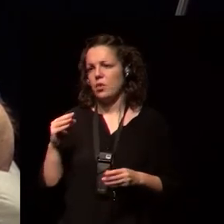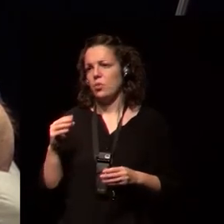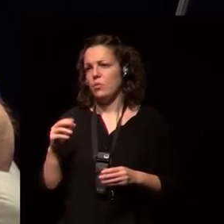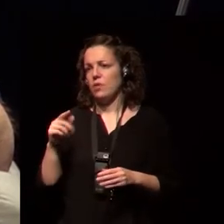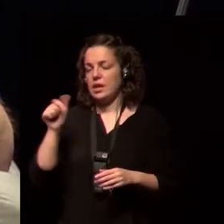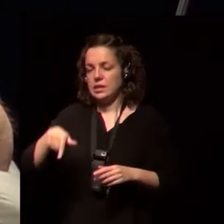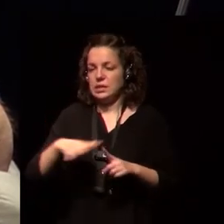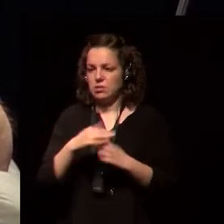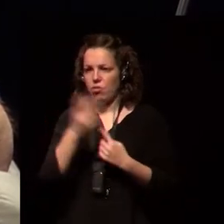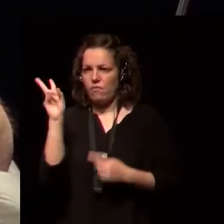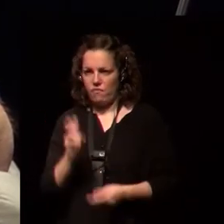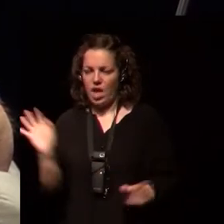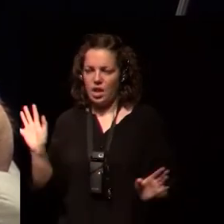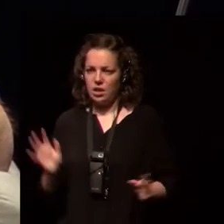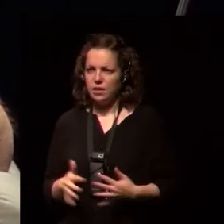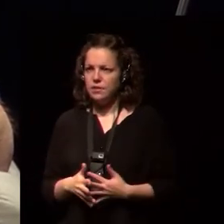contexto.